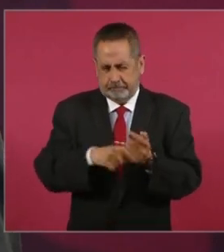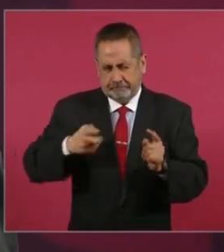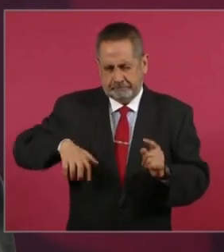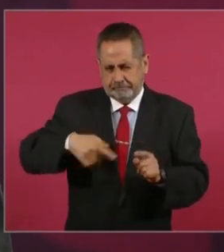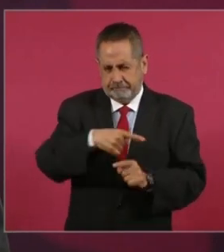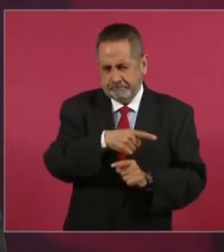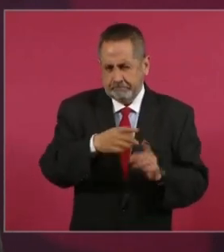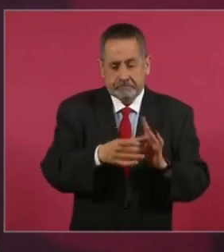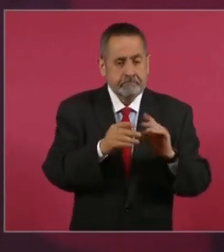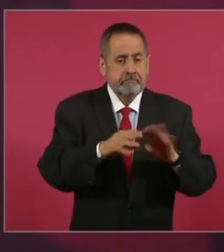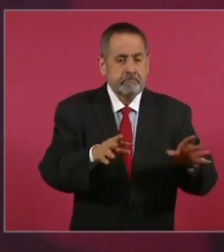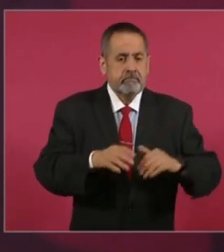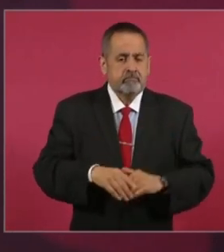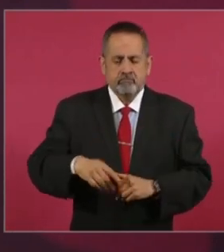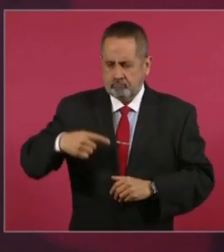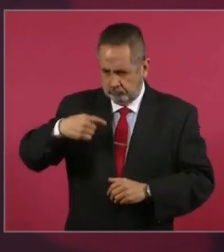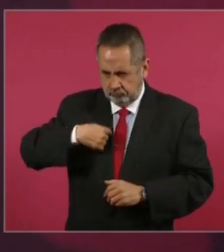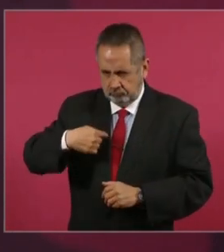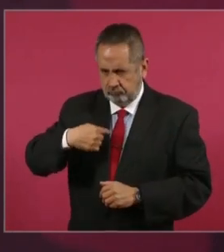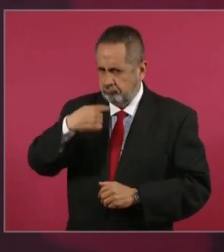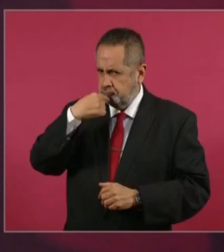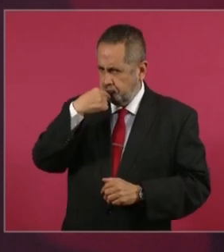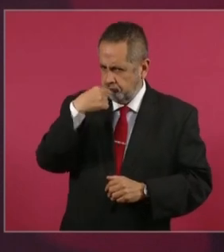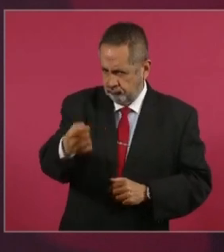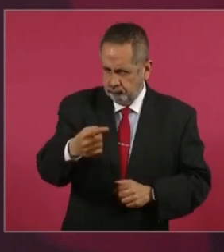que estamos diciendo aquí.